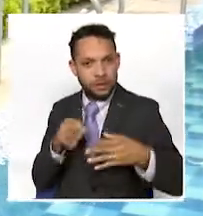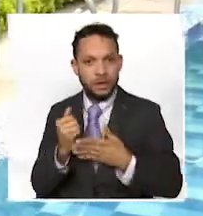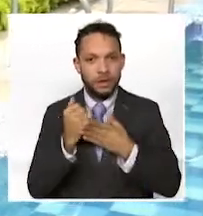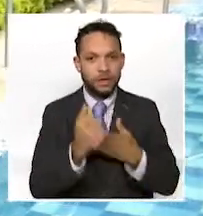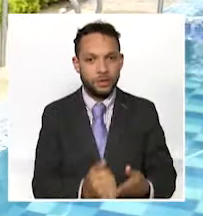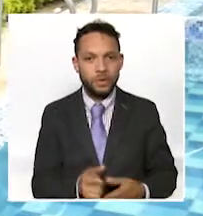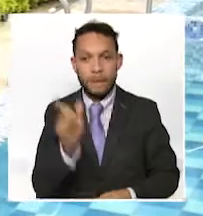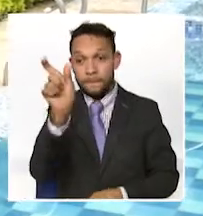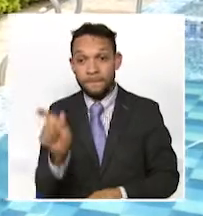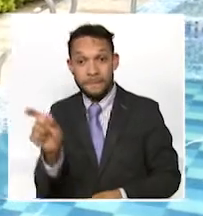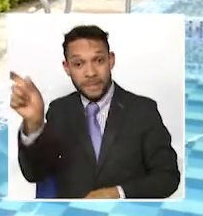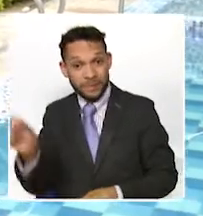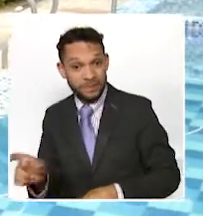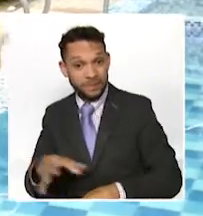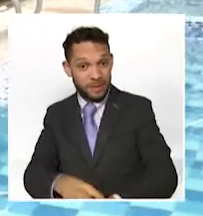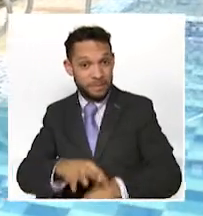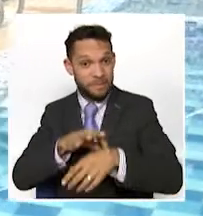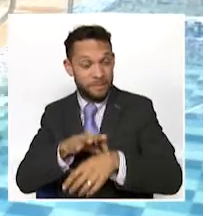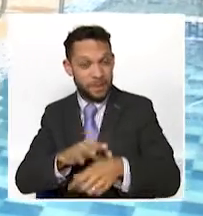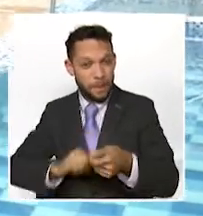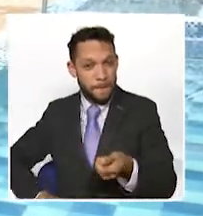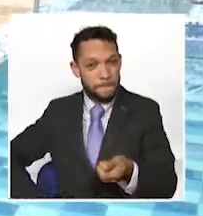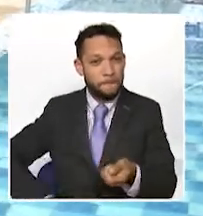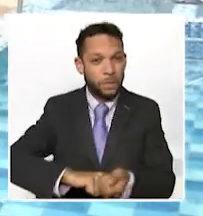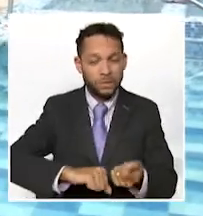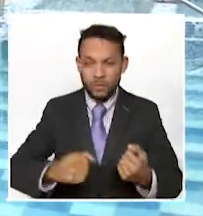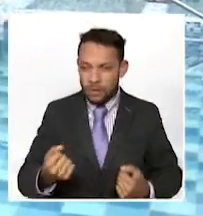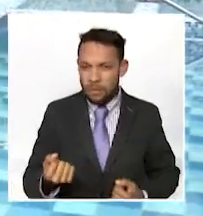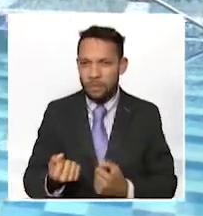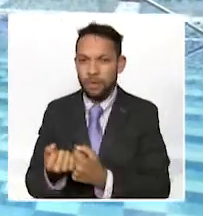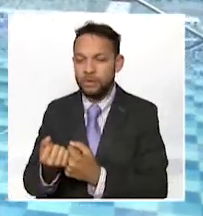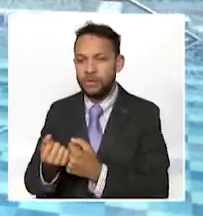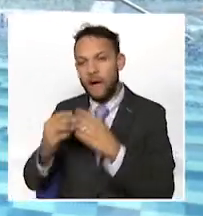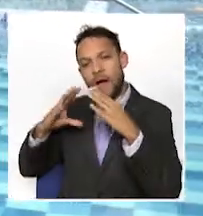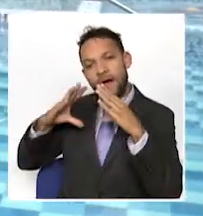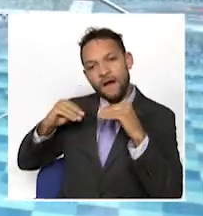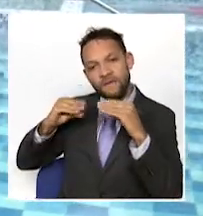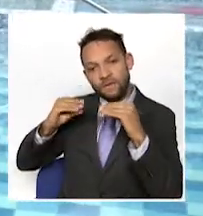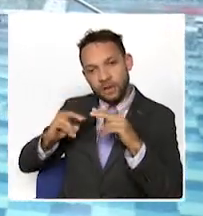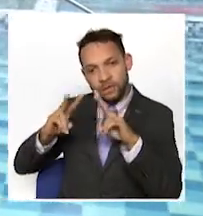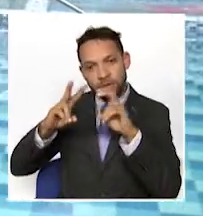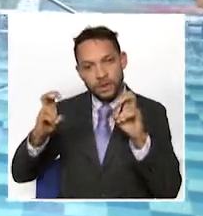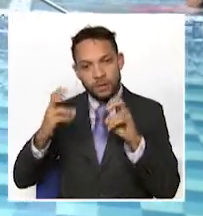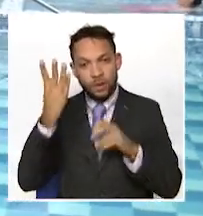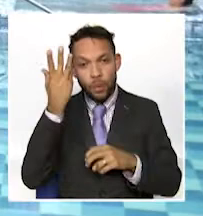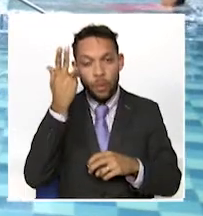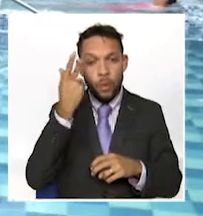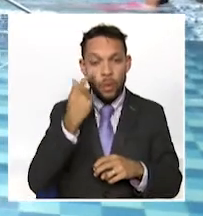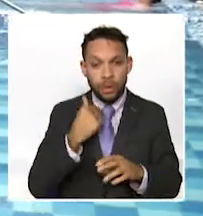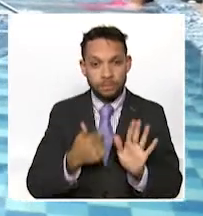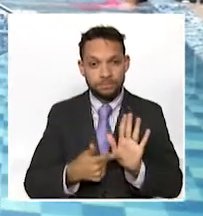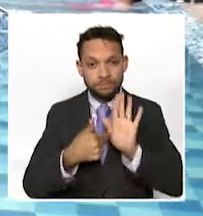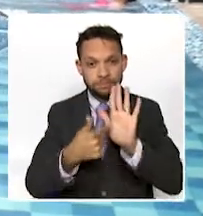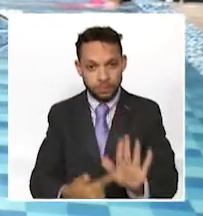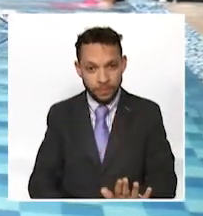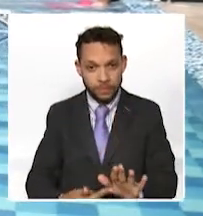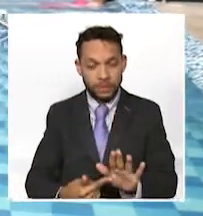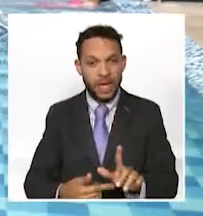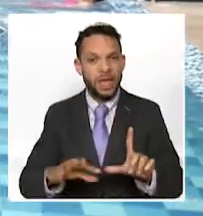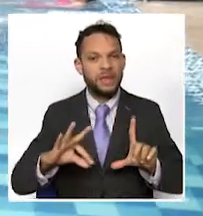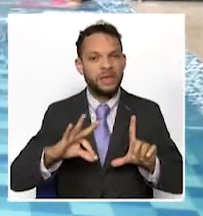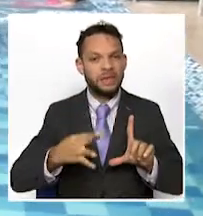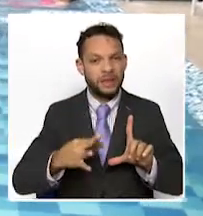nuestro Parque de la Salud es hablar con todos ustedes todos los días, como lo hacemos en Telepacífico,